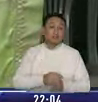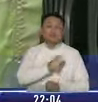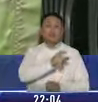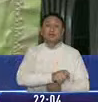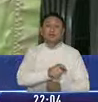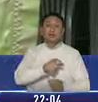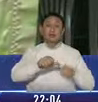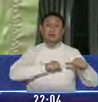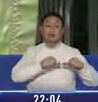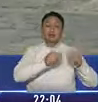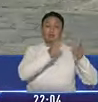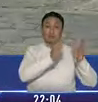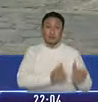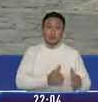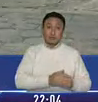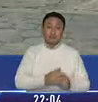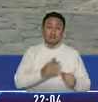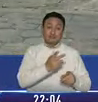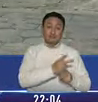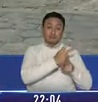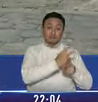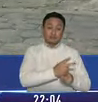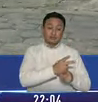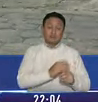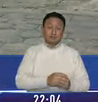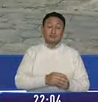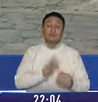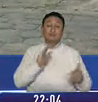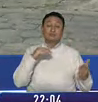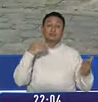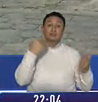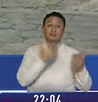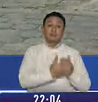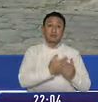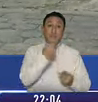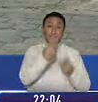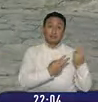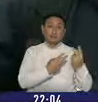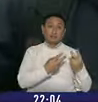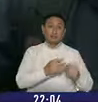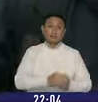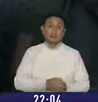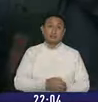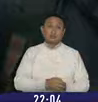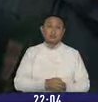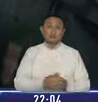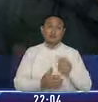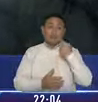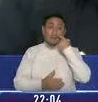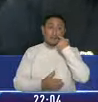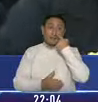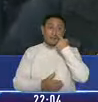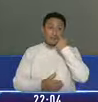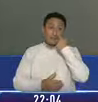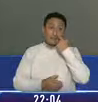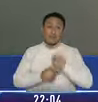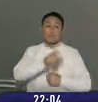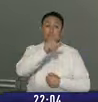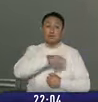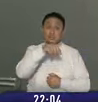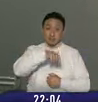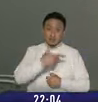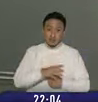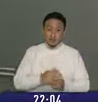personal administrativo y a quienes llegaron como cada viernes a predicar la palabra de Dios. Y había este temor en los internos. El